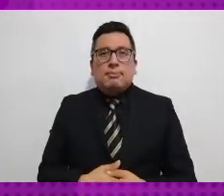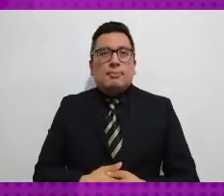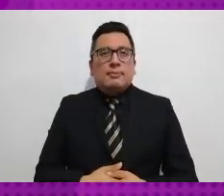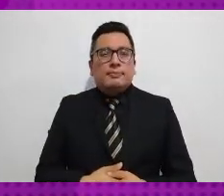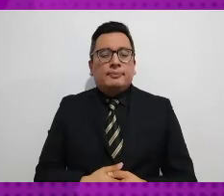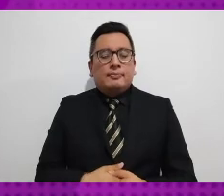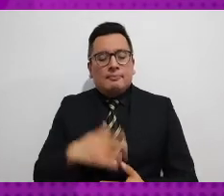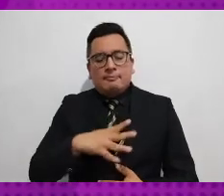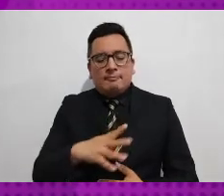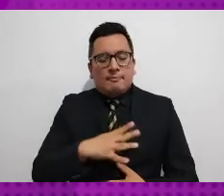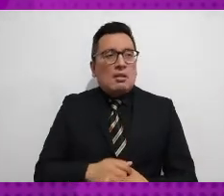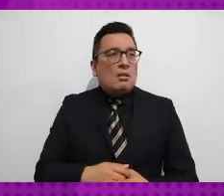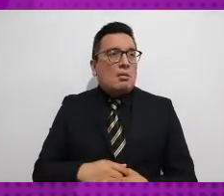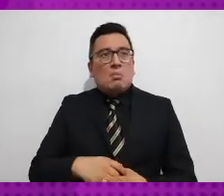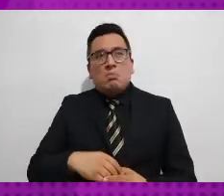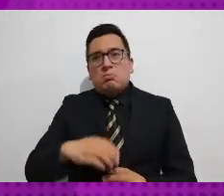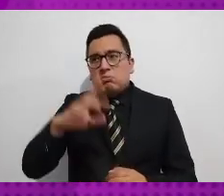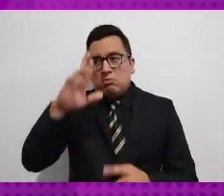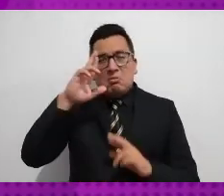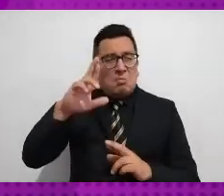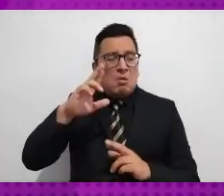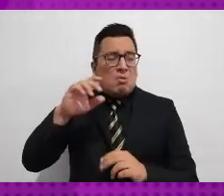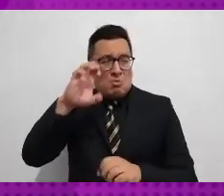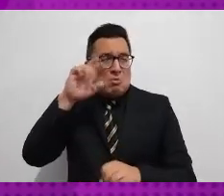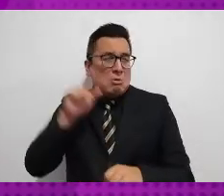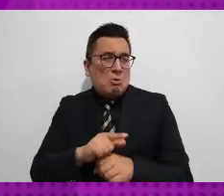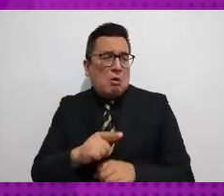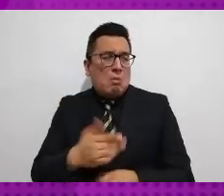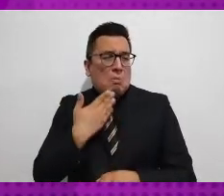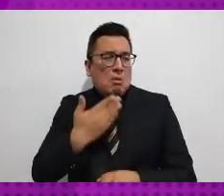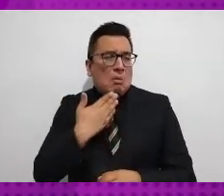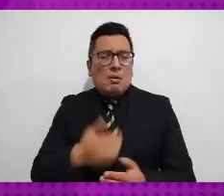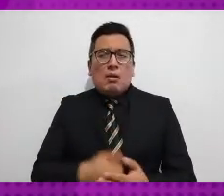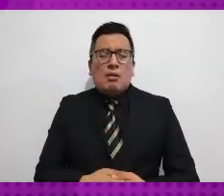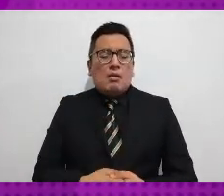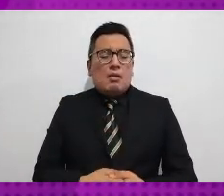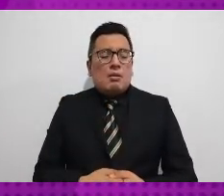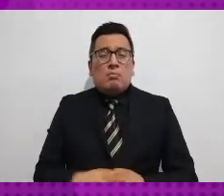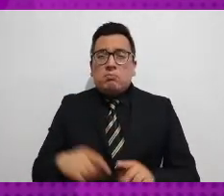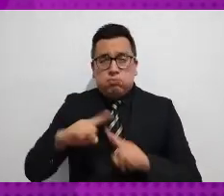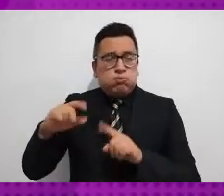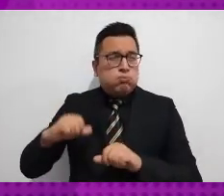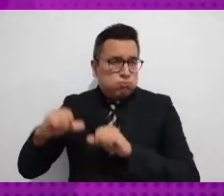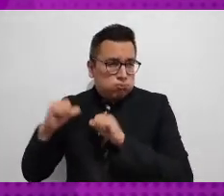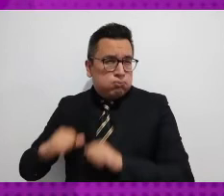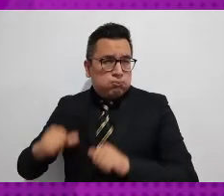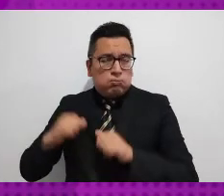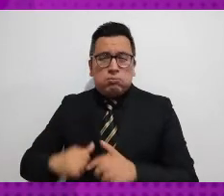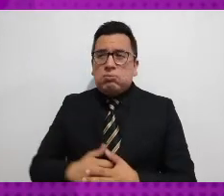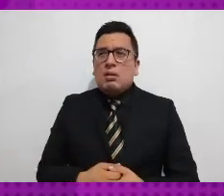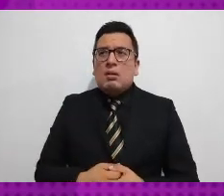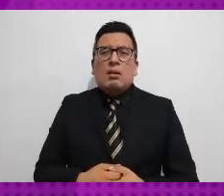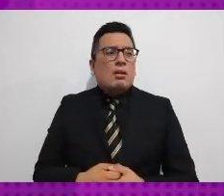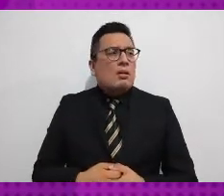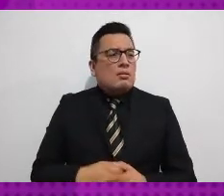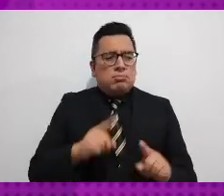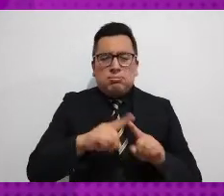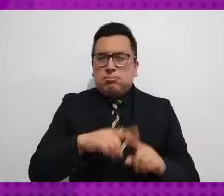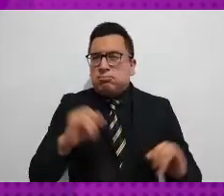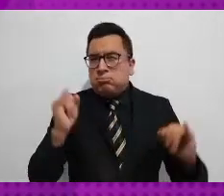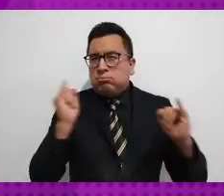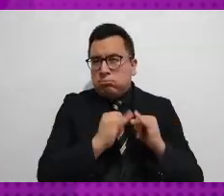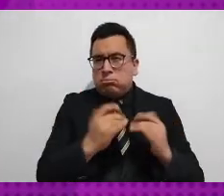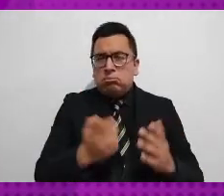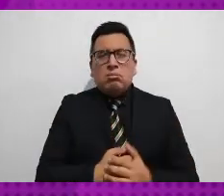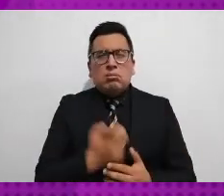del respeto, los poderes públicos han sido muy abiertos, los órganos autónomos han sido